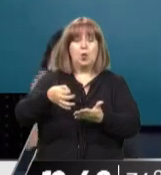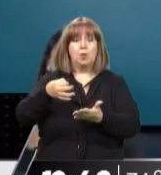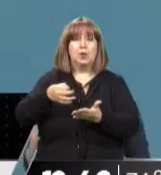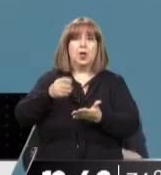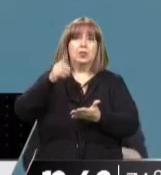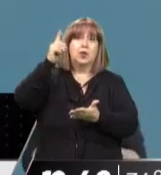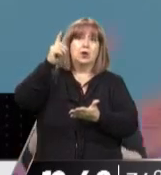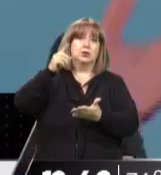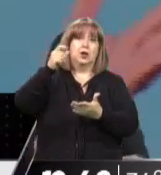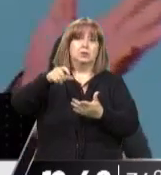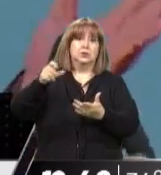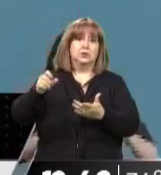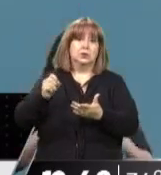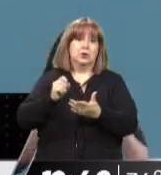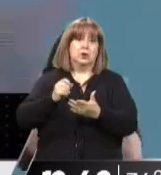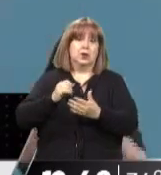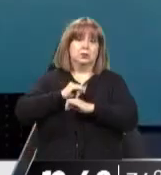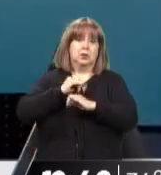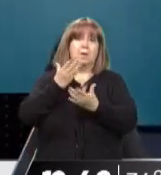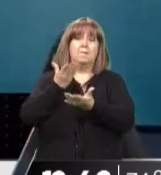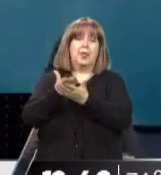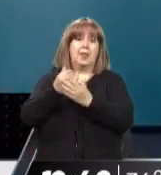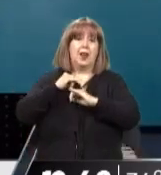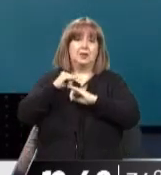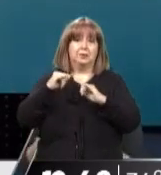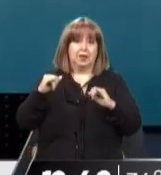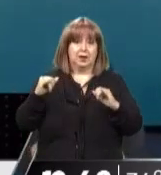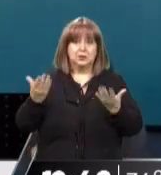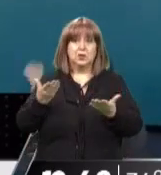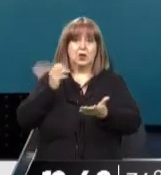demanden. Gracias a todos y todas. Bienvenido, Sergio.